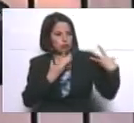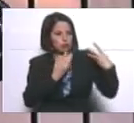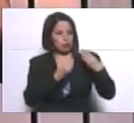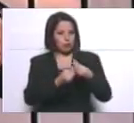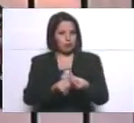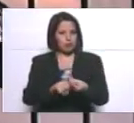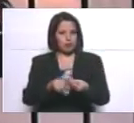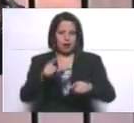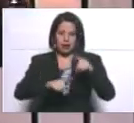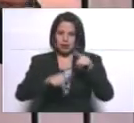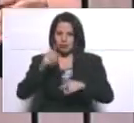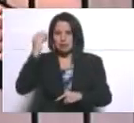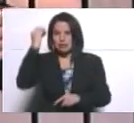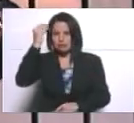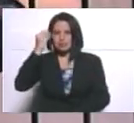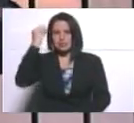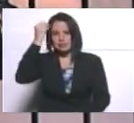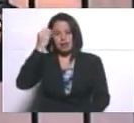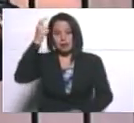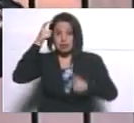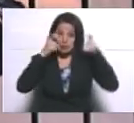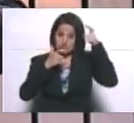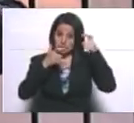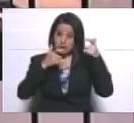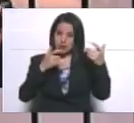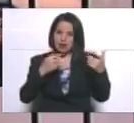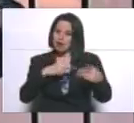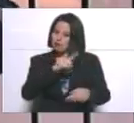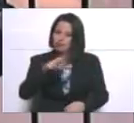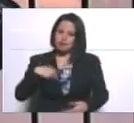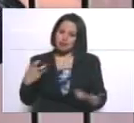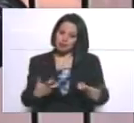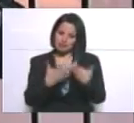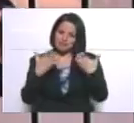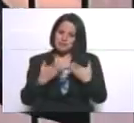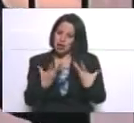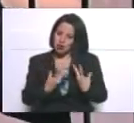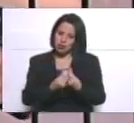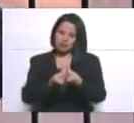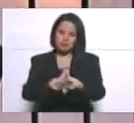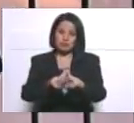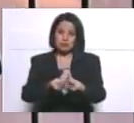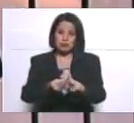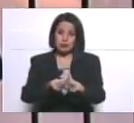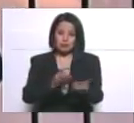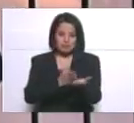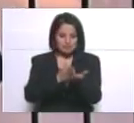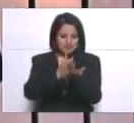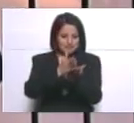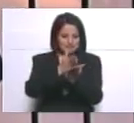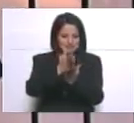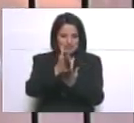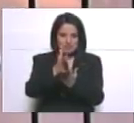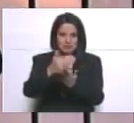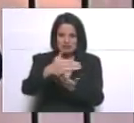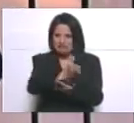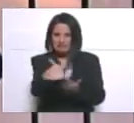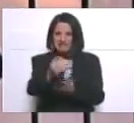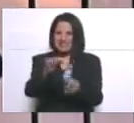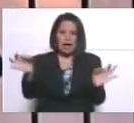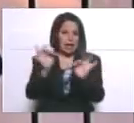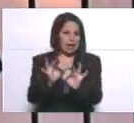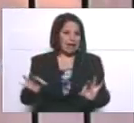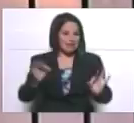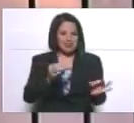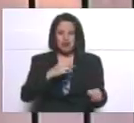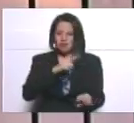seguimos defendiéndolo y luchando por él. Y de ese camino no nos ha sacado ni nos sacará nadie. Y acabamos de ver el